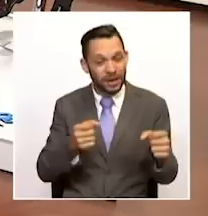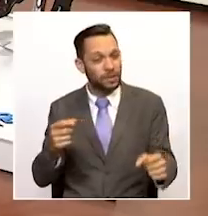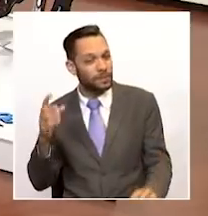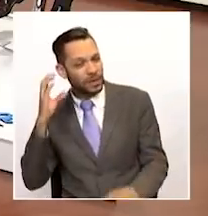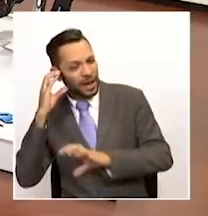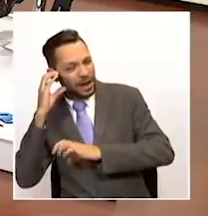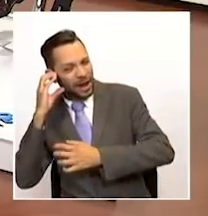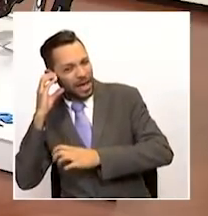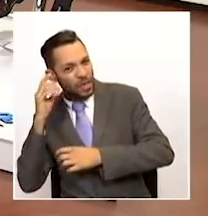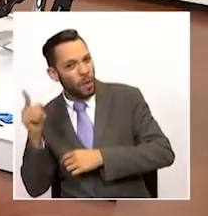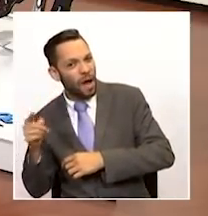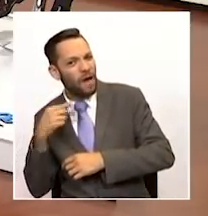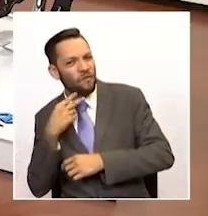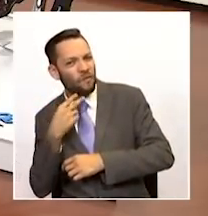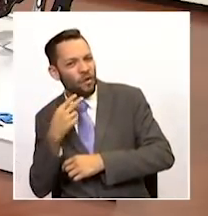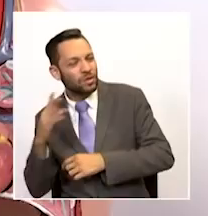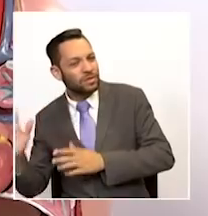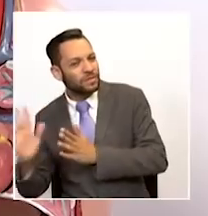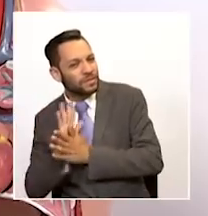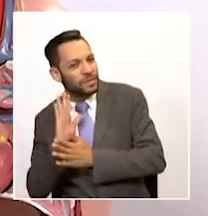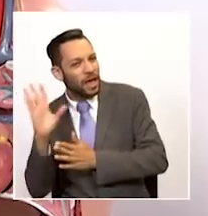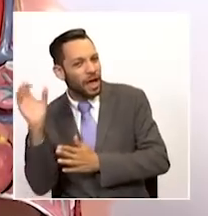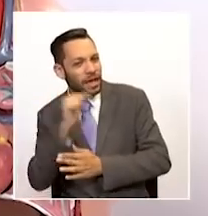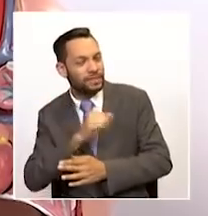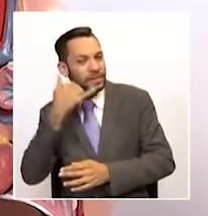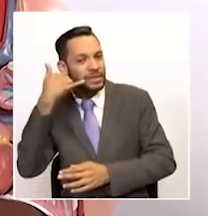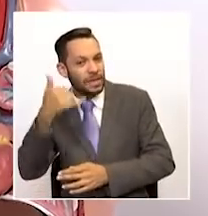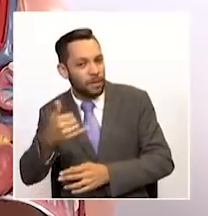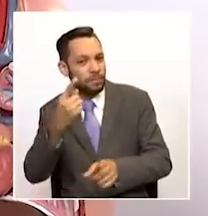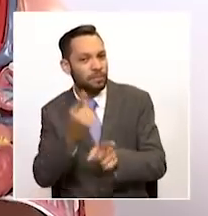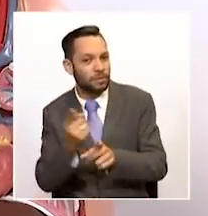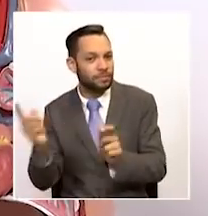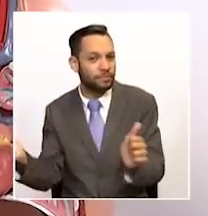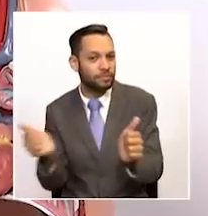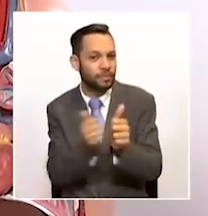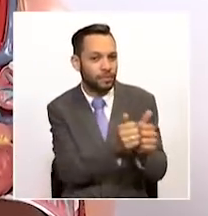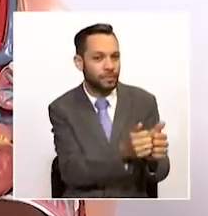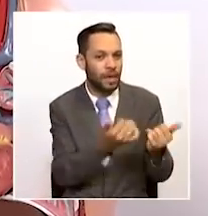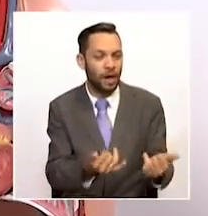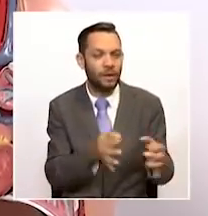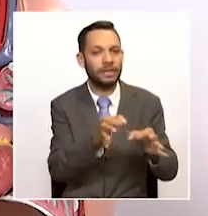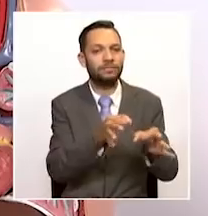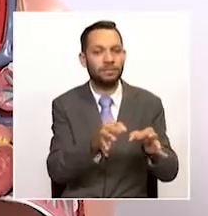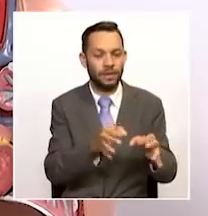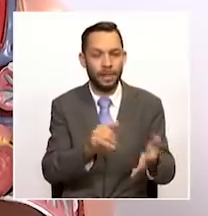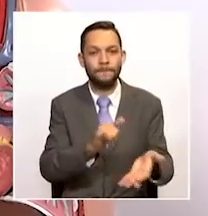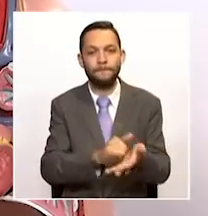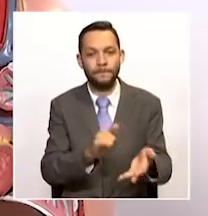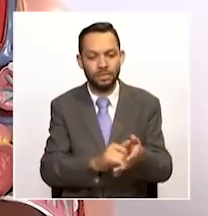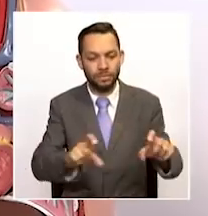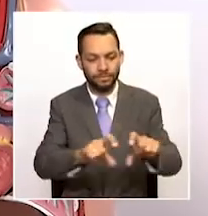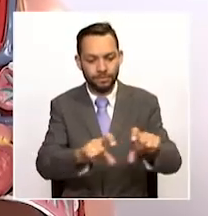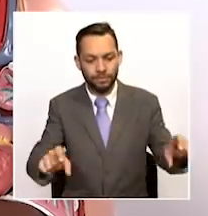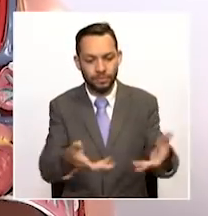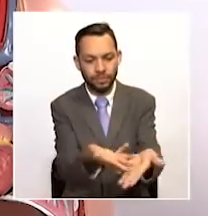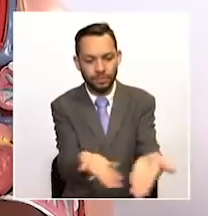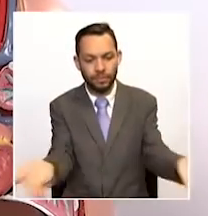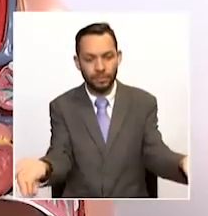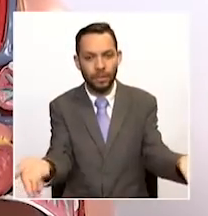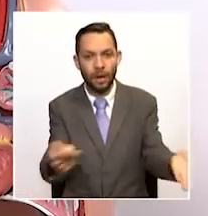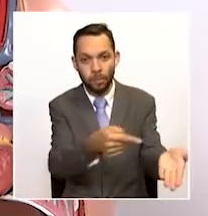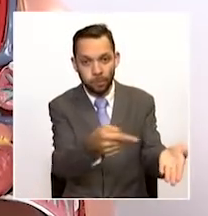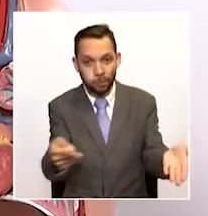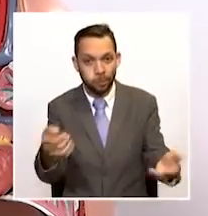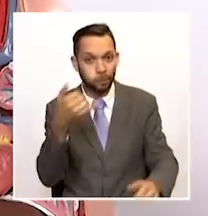estas personas es sin ánimo de lucro para que vayan a hacer academia a buscar ayuda saber que pueden hacer porque este dice que ya diga es una